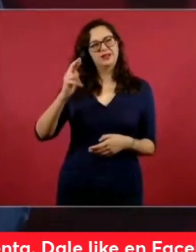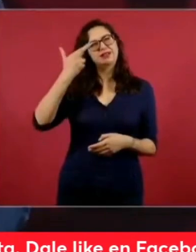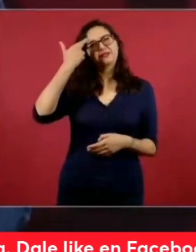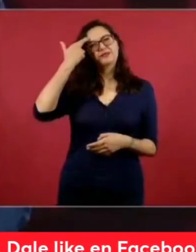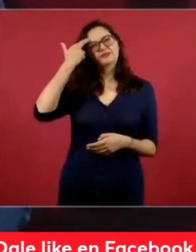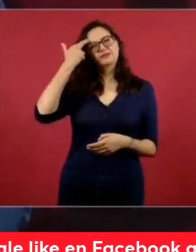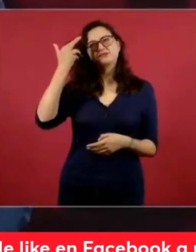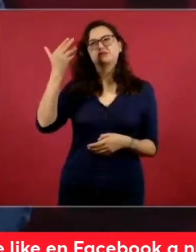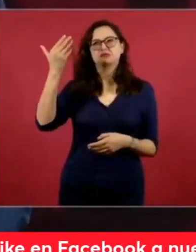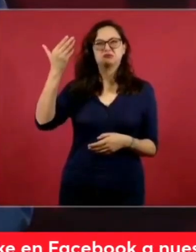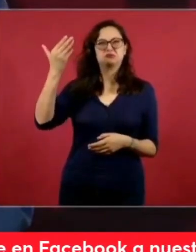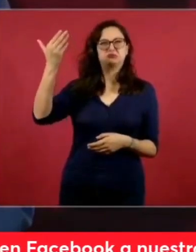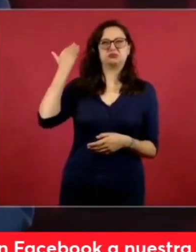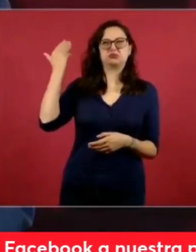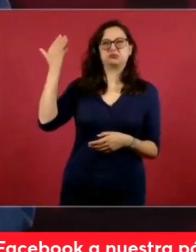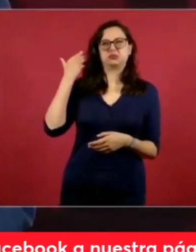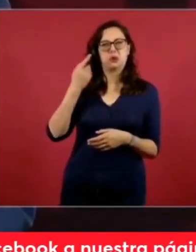aquí,